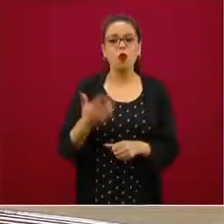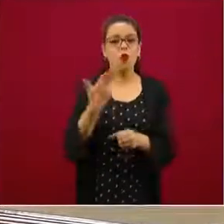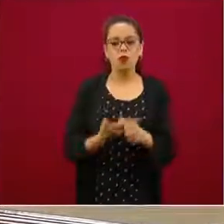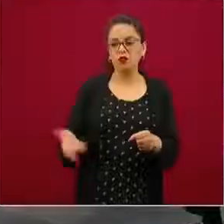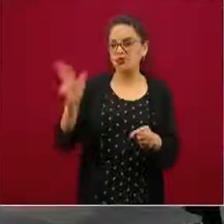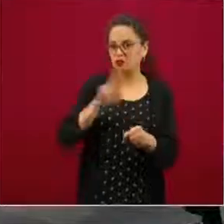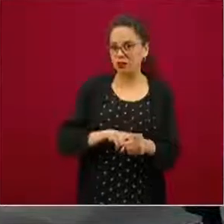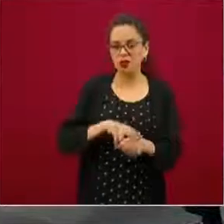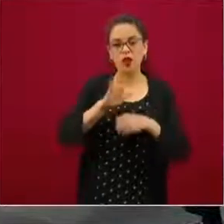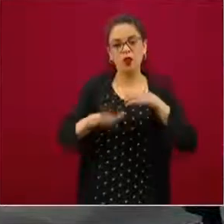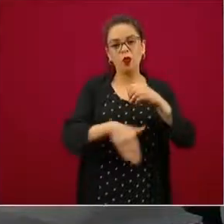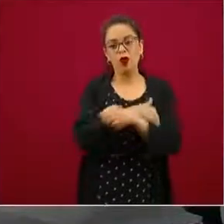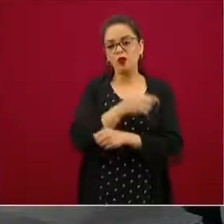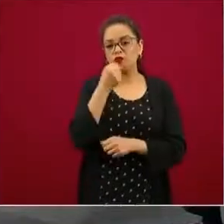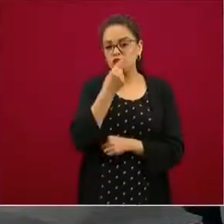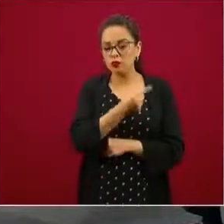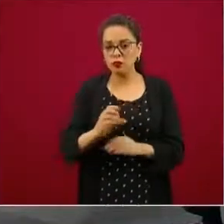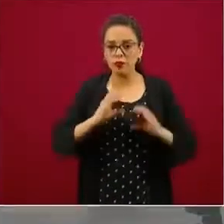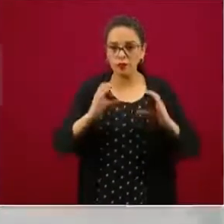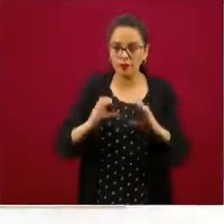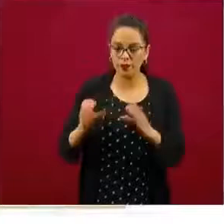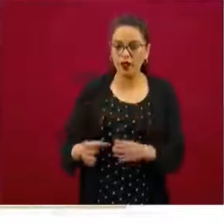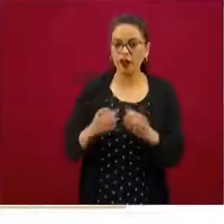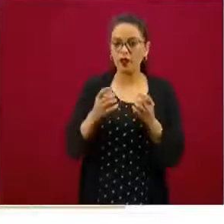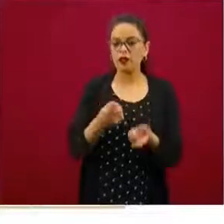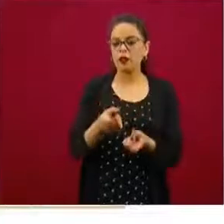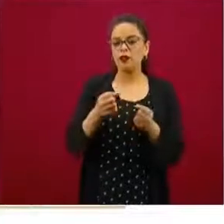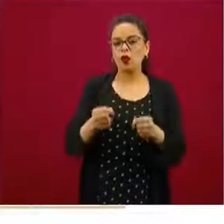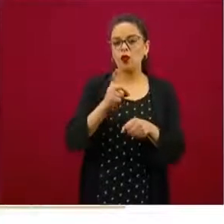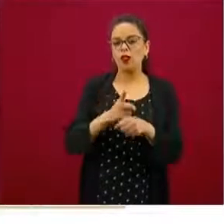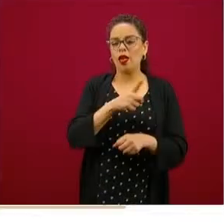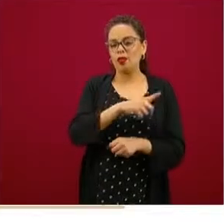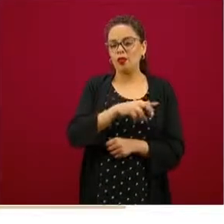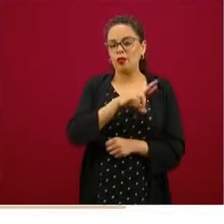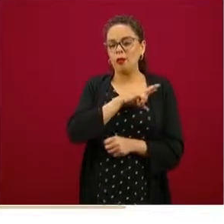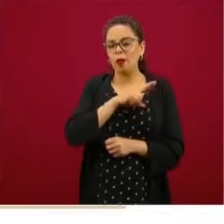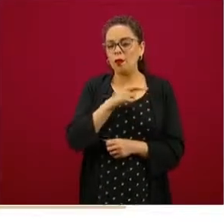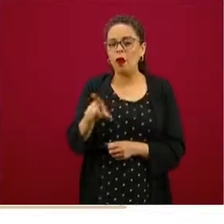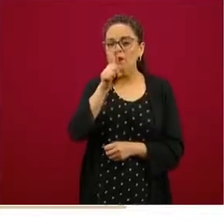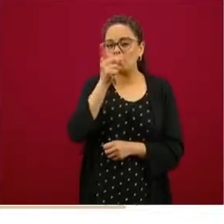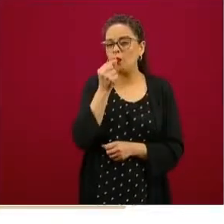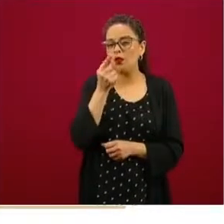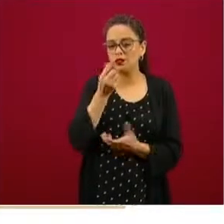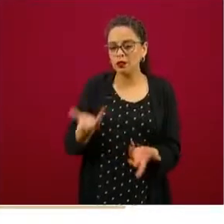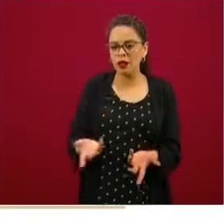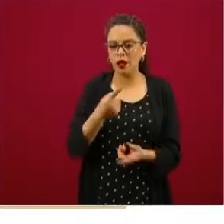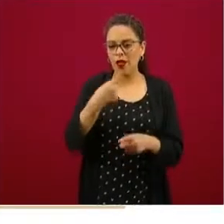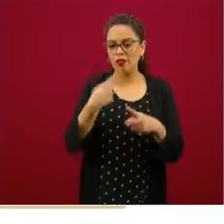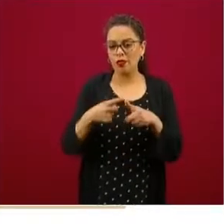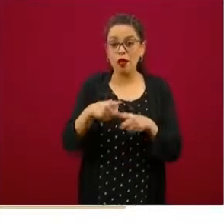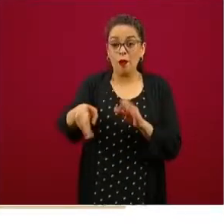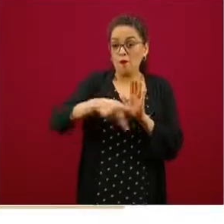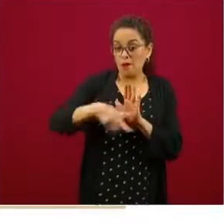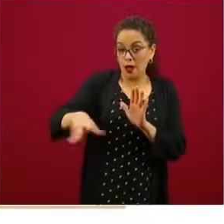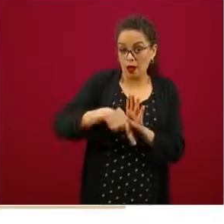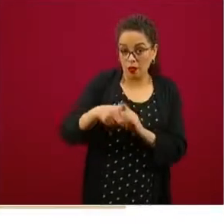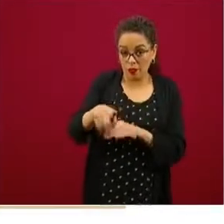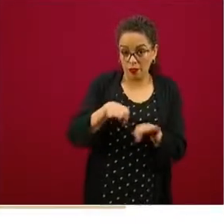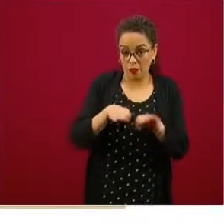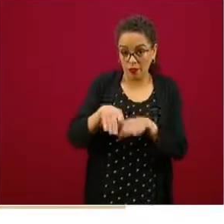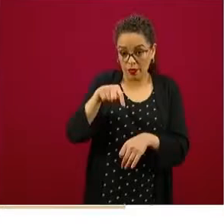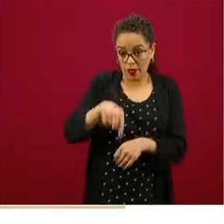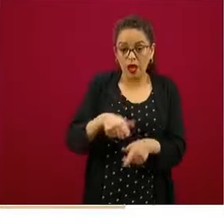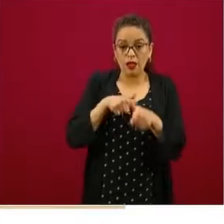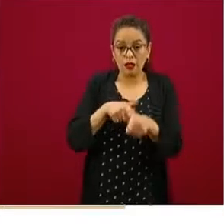hospitales, las guarderías, la seguridad privada, las telecomunicaciones, ustedes, los medios de comunicación, que por eso siguen y